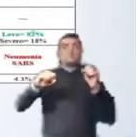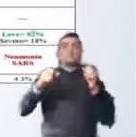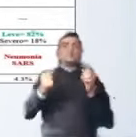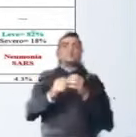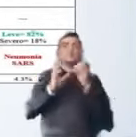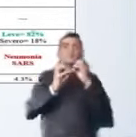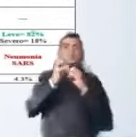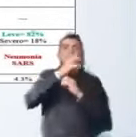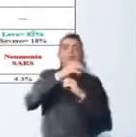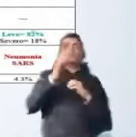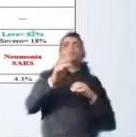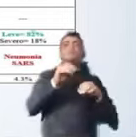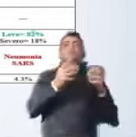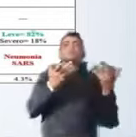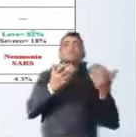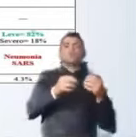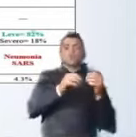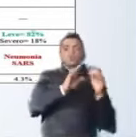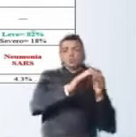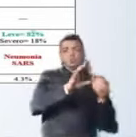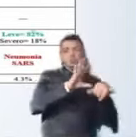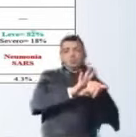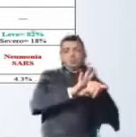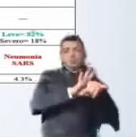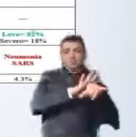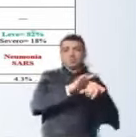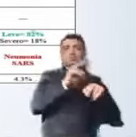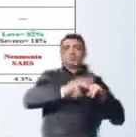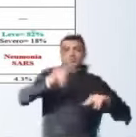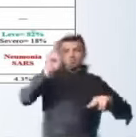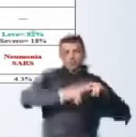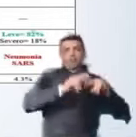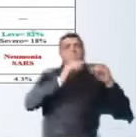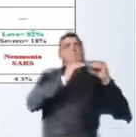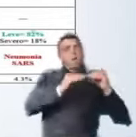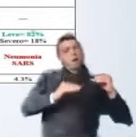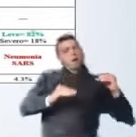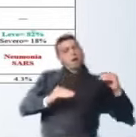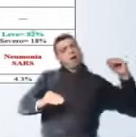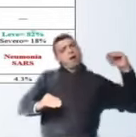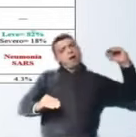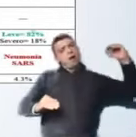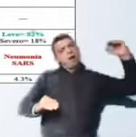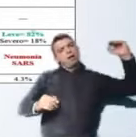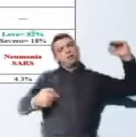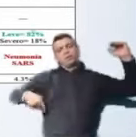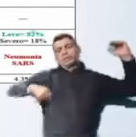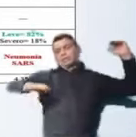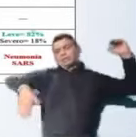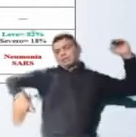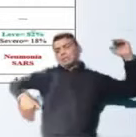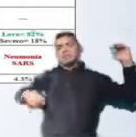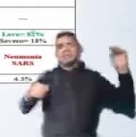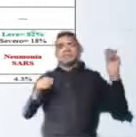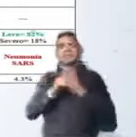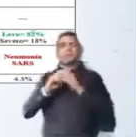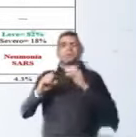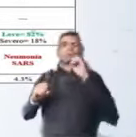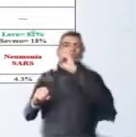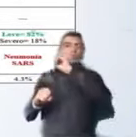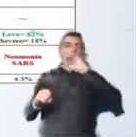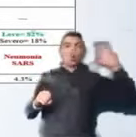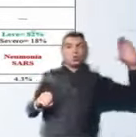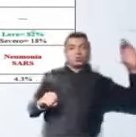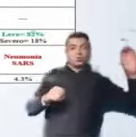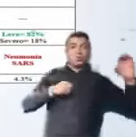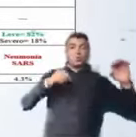medicina natural, que nos lleva muchísima ventaja con respecto a la medicina occidental. Los